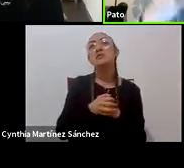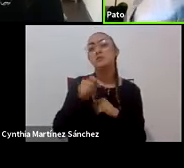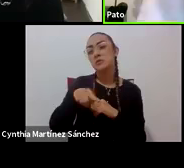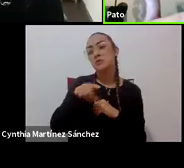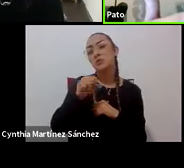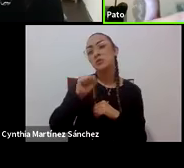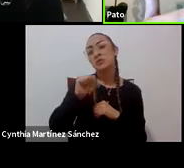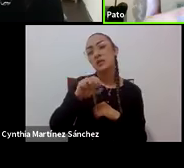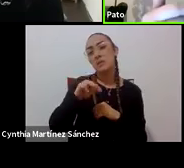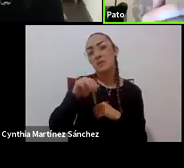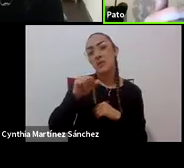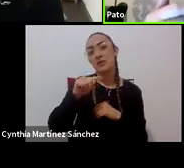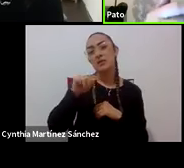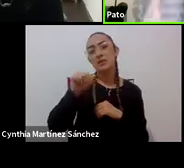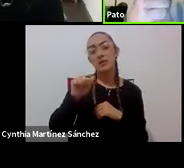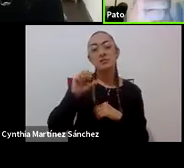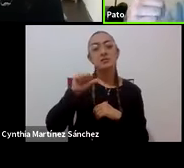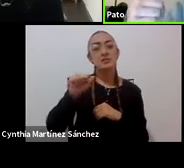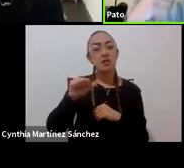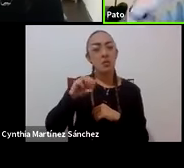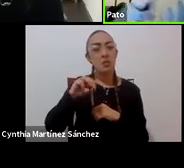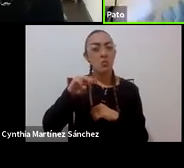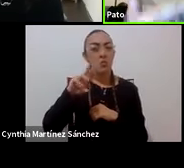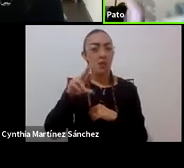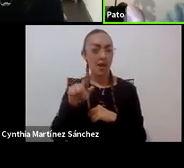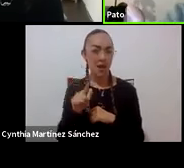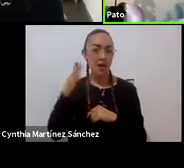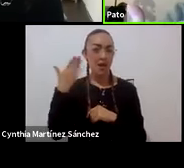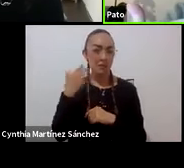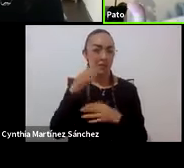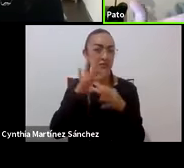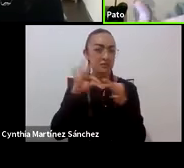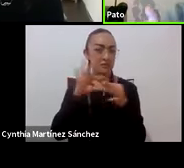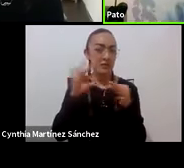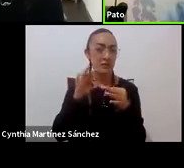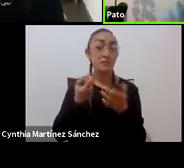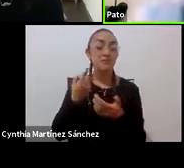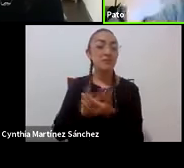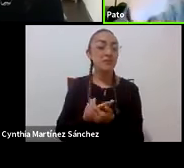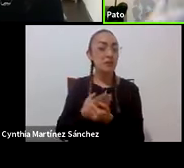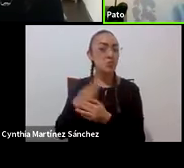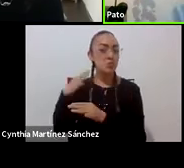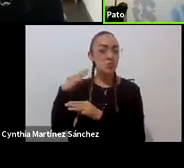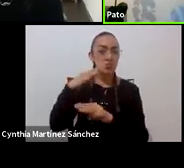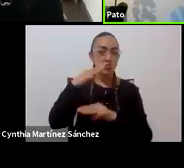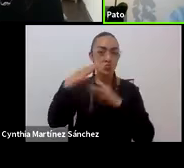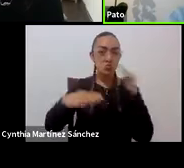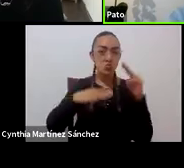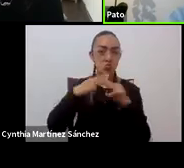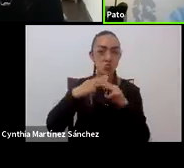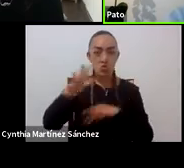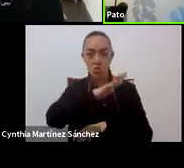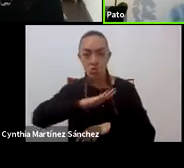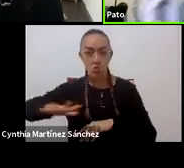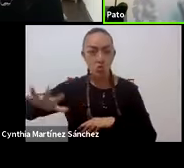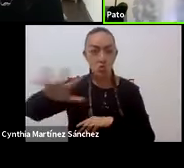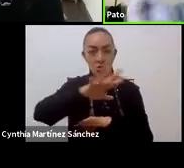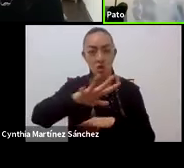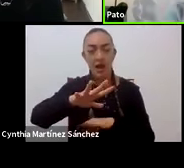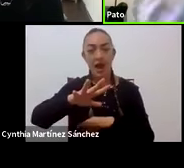Samantha, yendo ahí adentro, o sea, trayendo ese mundo de afuera adentro para que se visibilizara. Me parece